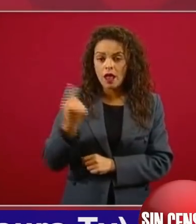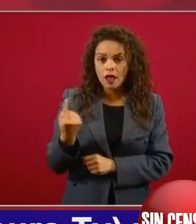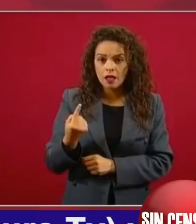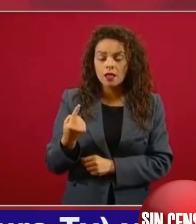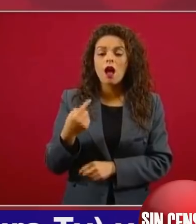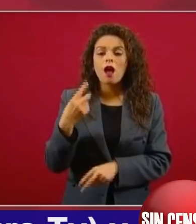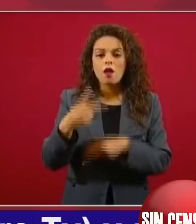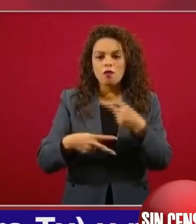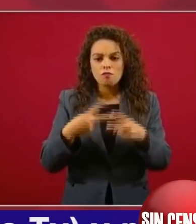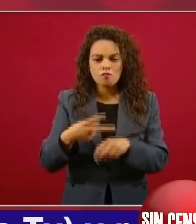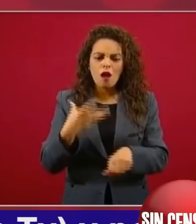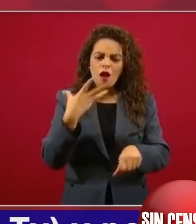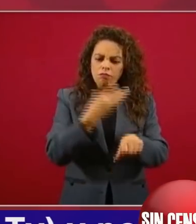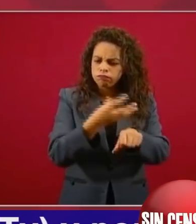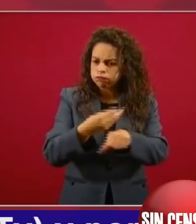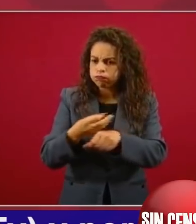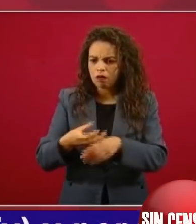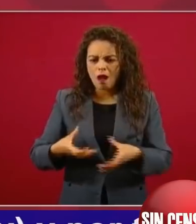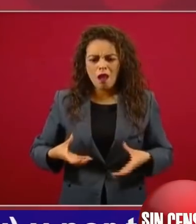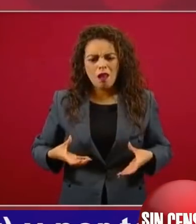reparar todas las banquetas.